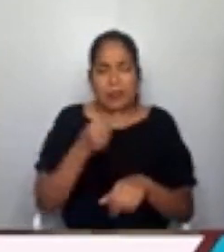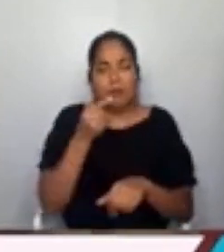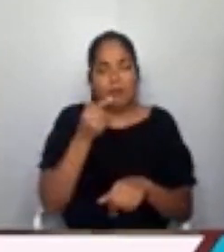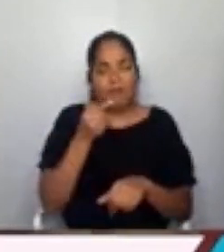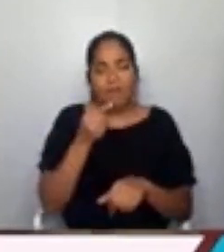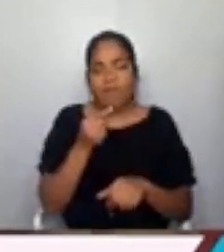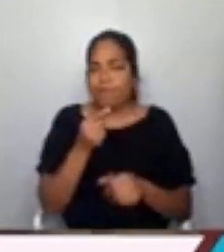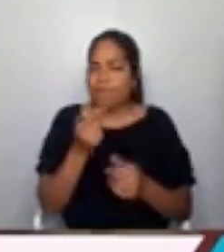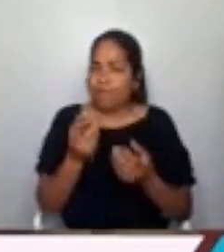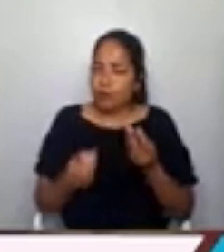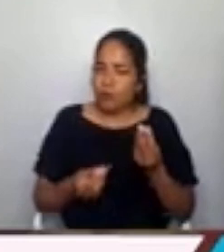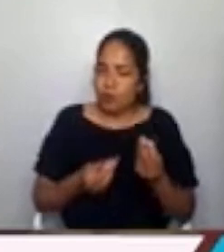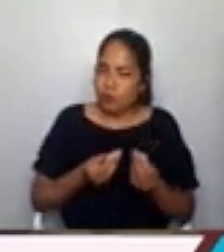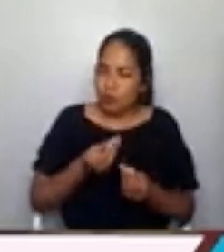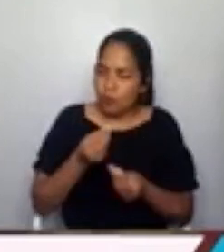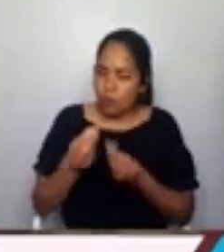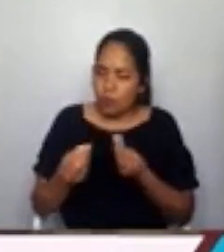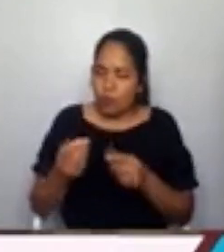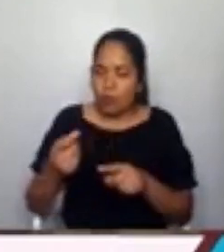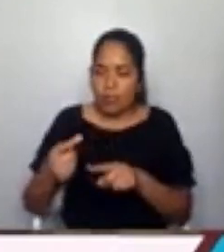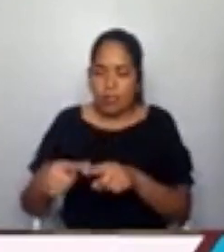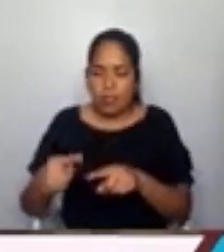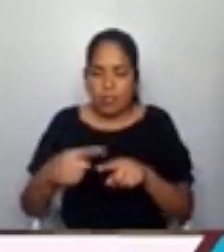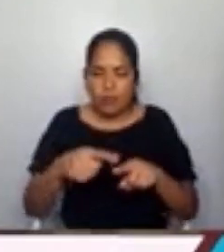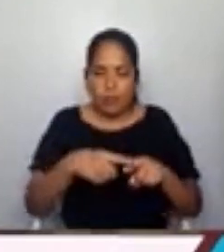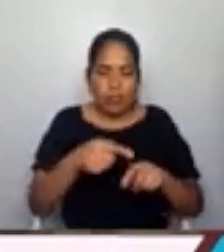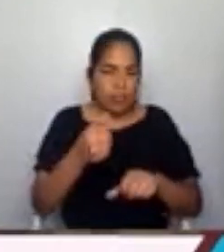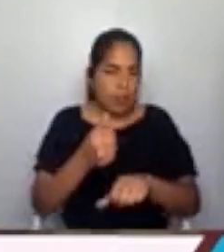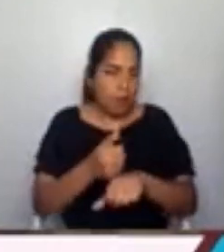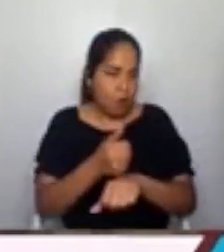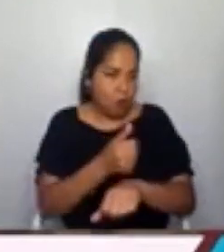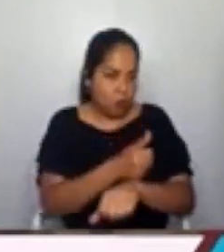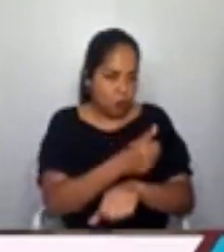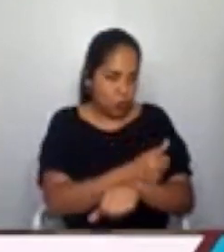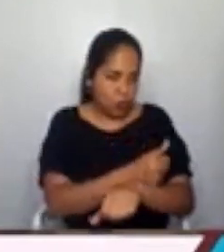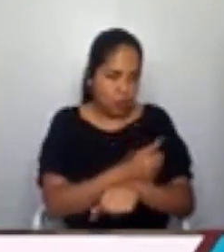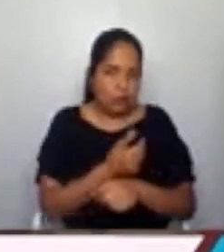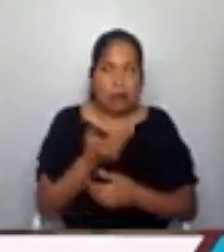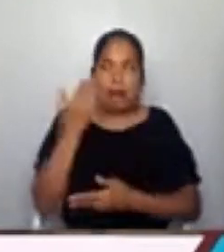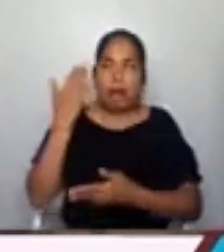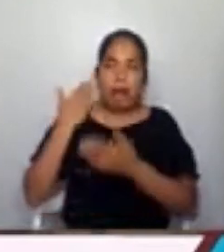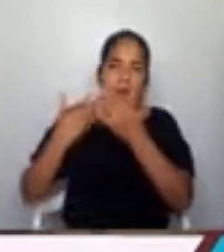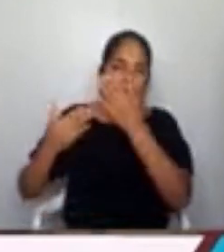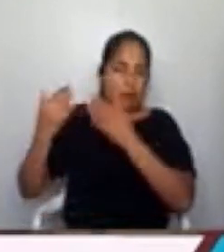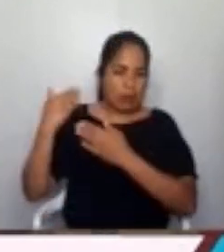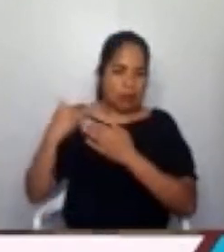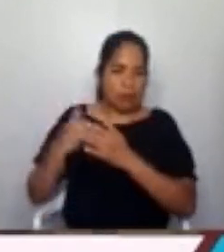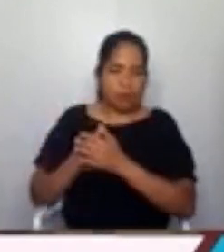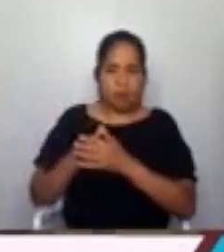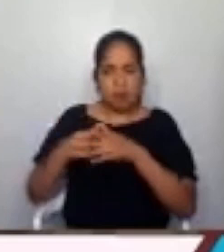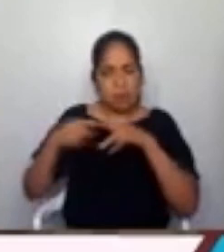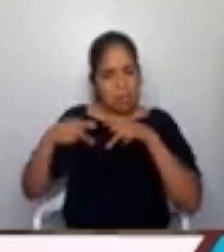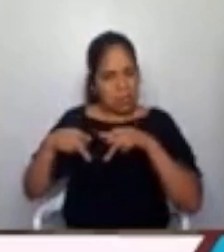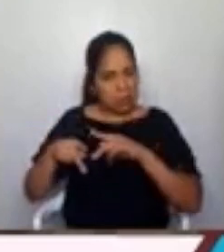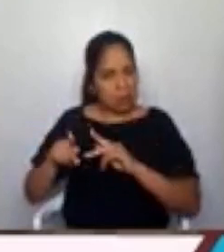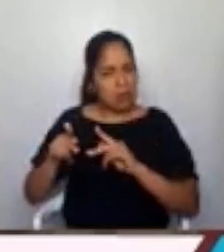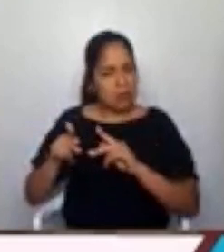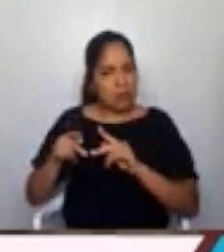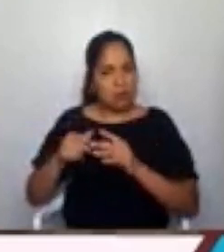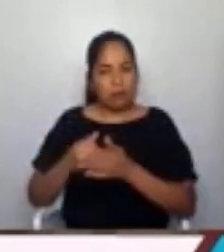cómo los funcionarios y autoridades anteriores han permitido que por una inversión